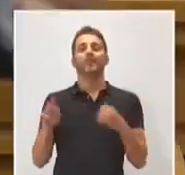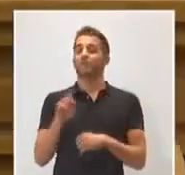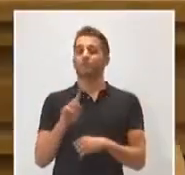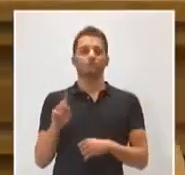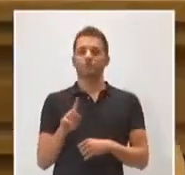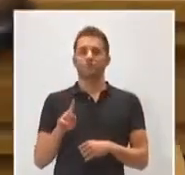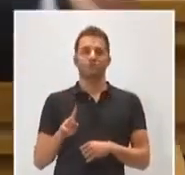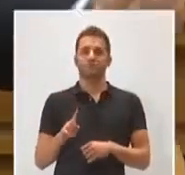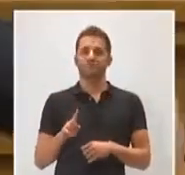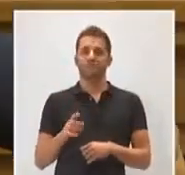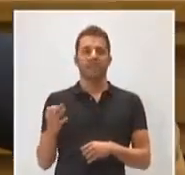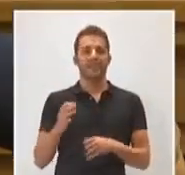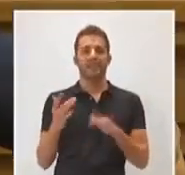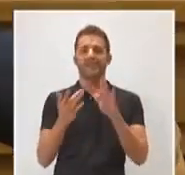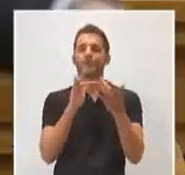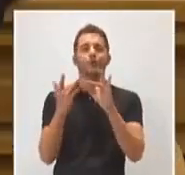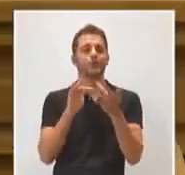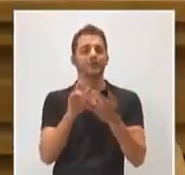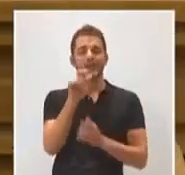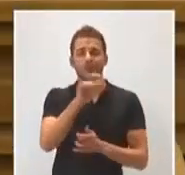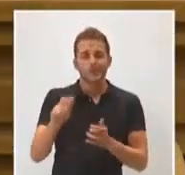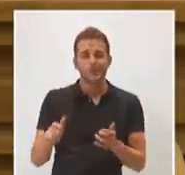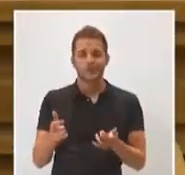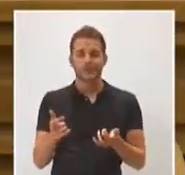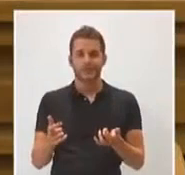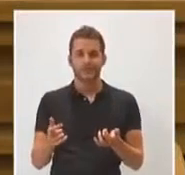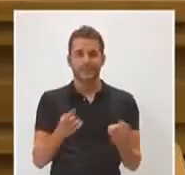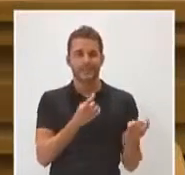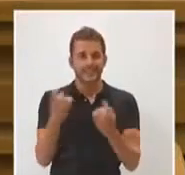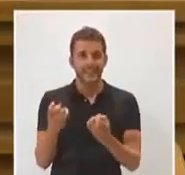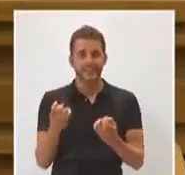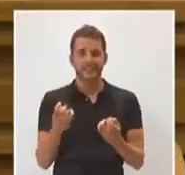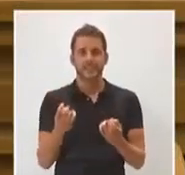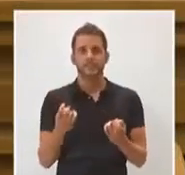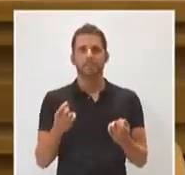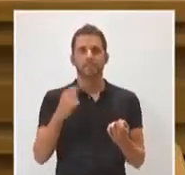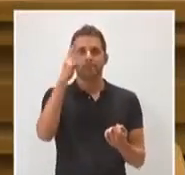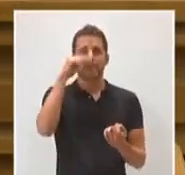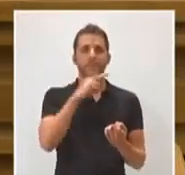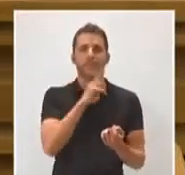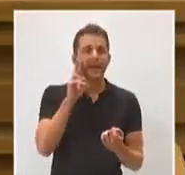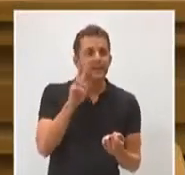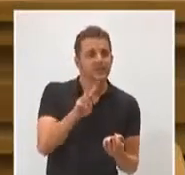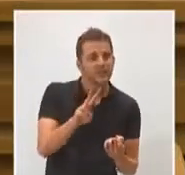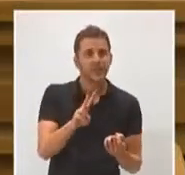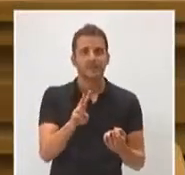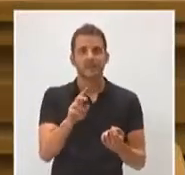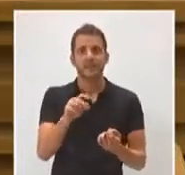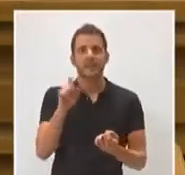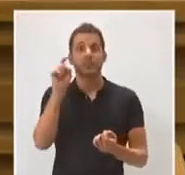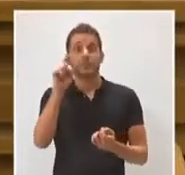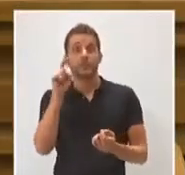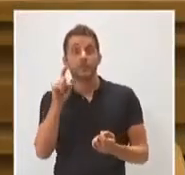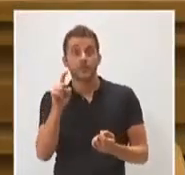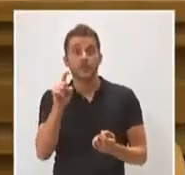pero se necesita socializar hombre se necesita que los los padres vean que sus hijos son atendidos por los maestros yo me encontraba